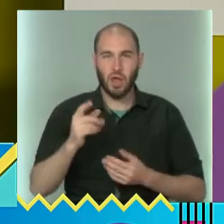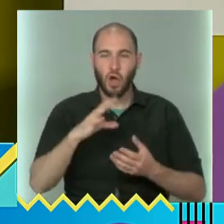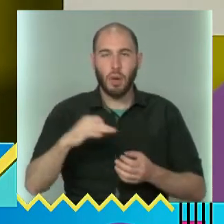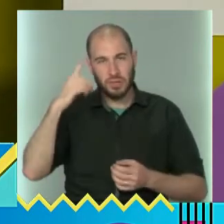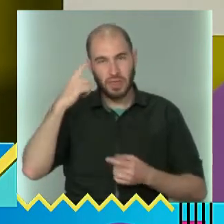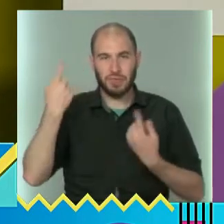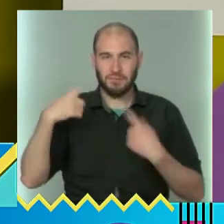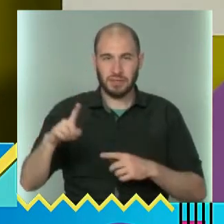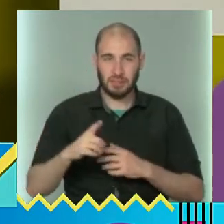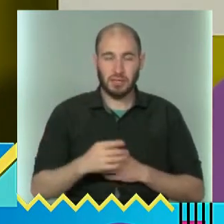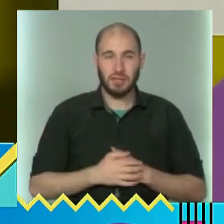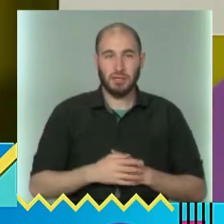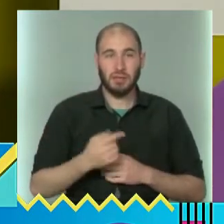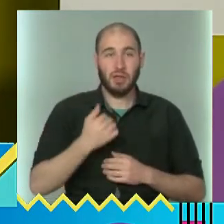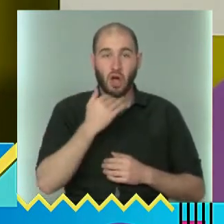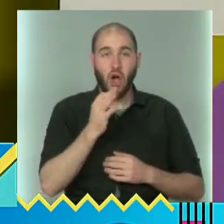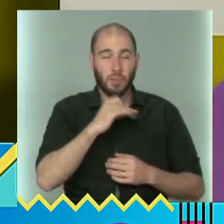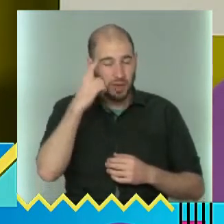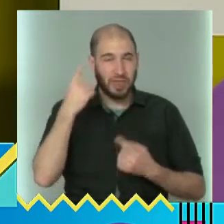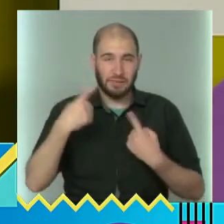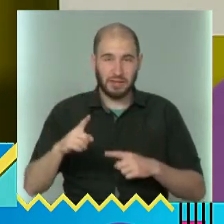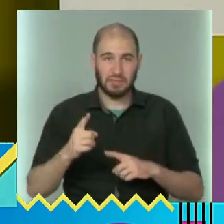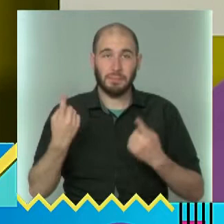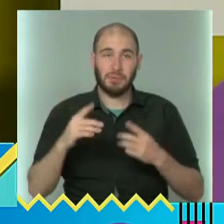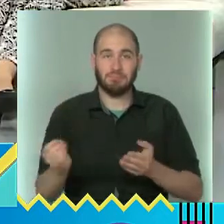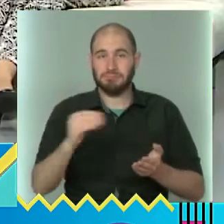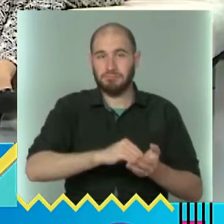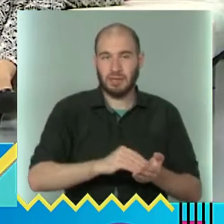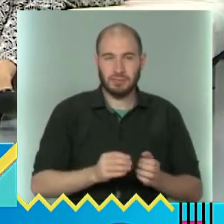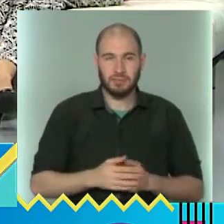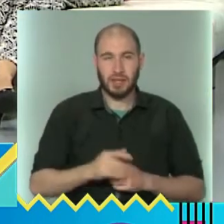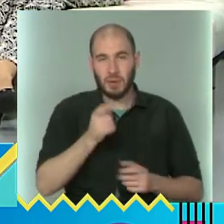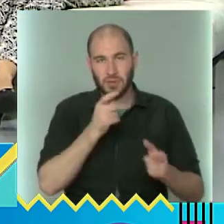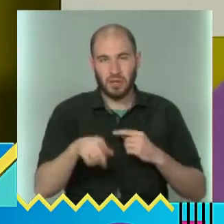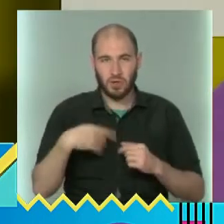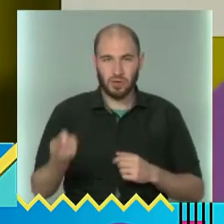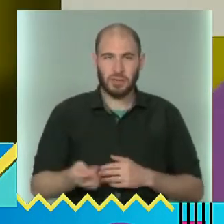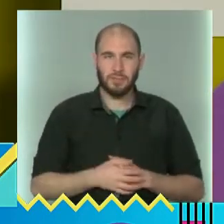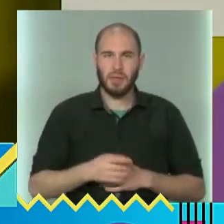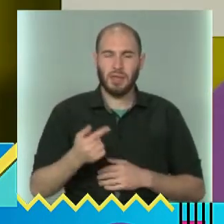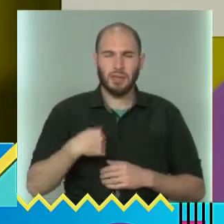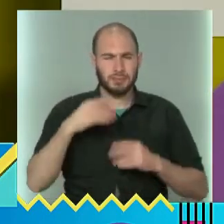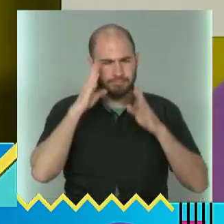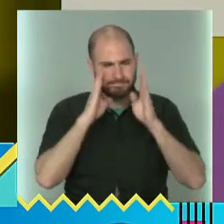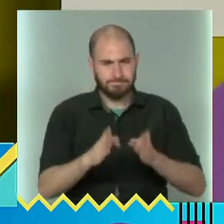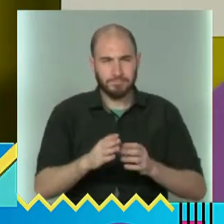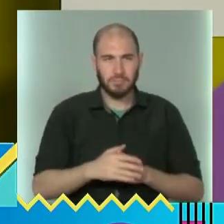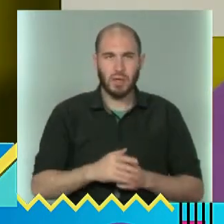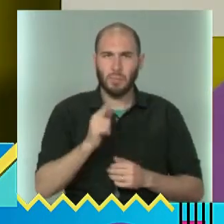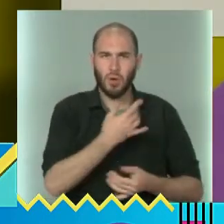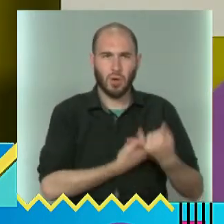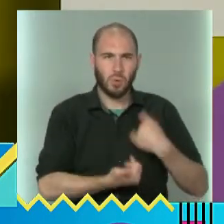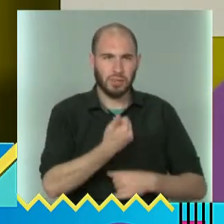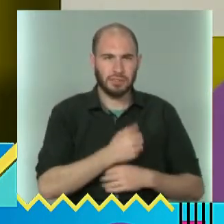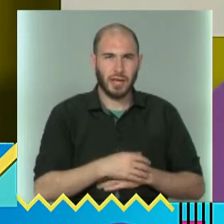mirada y quería, bueno, no sé si otra mirada, pero sumaba otras respuestas, ¿no? Y quería quedarme un poquito en esto, Marita, que vos decías,